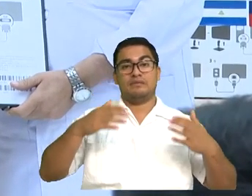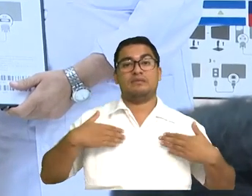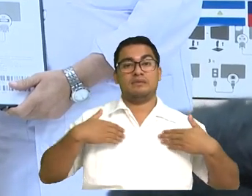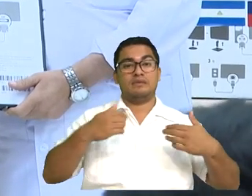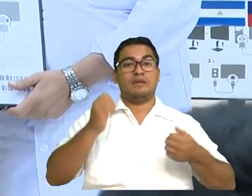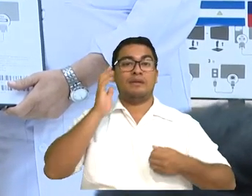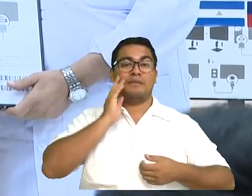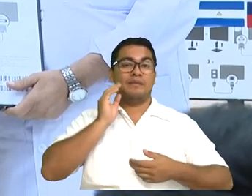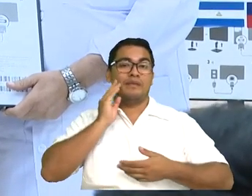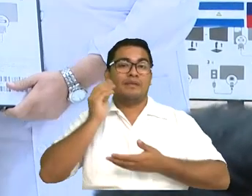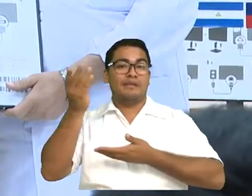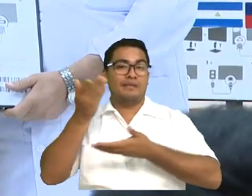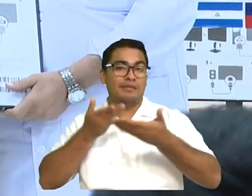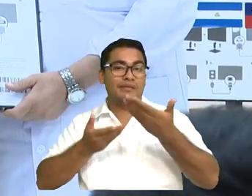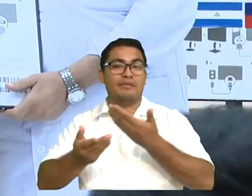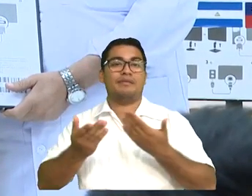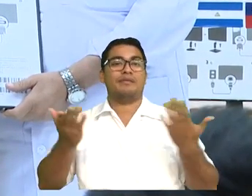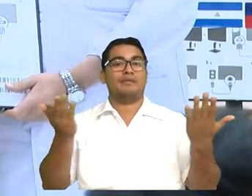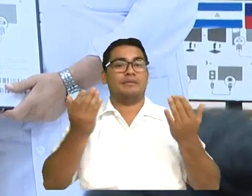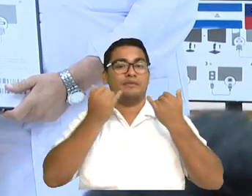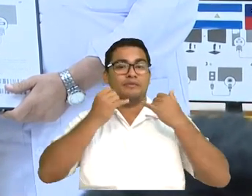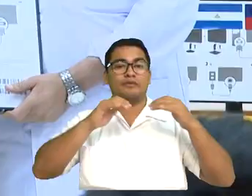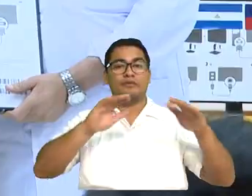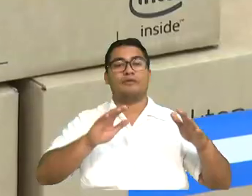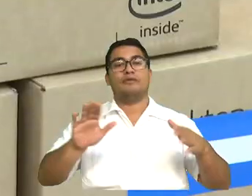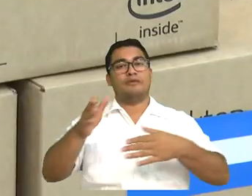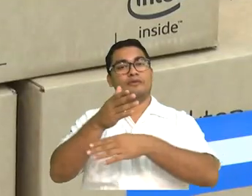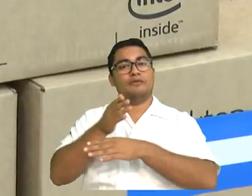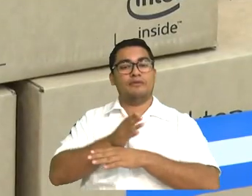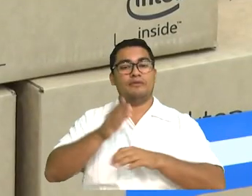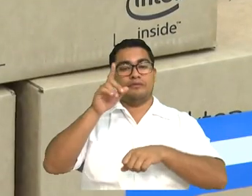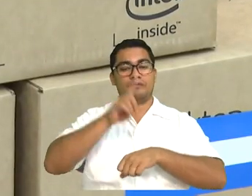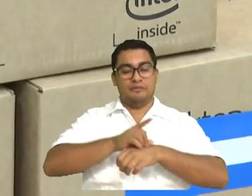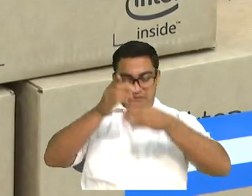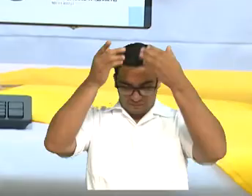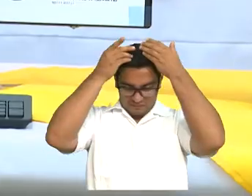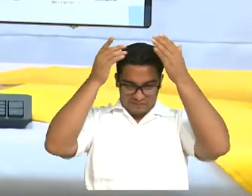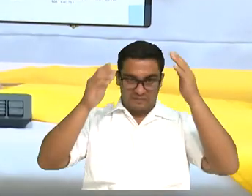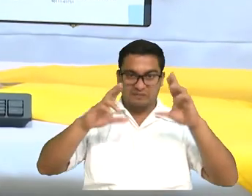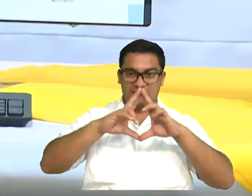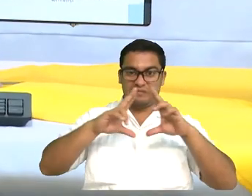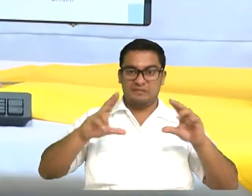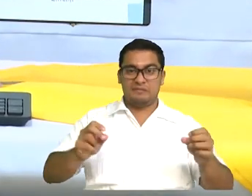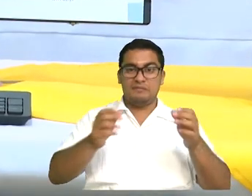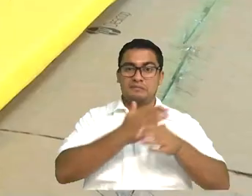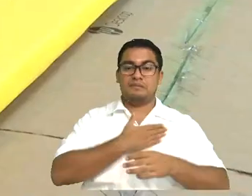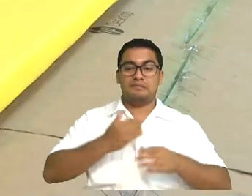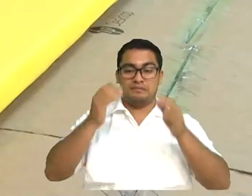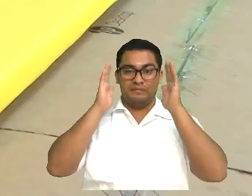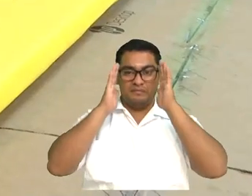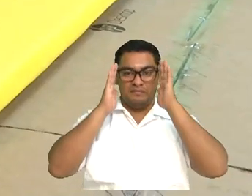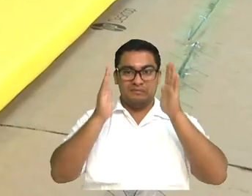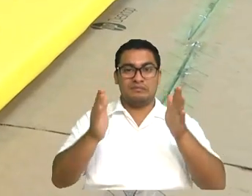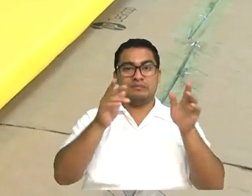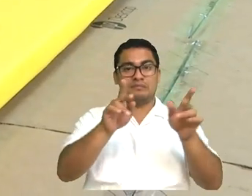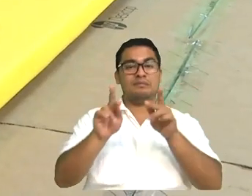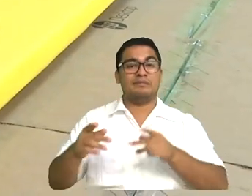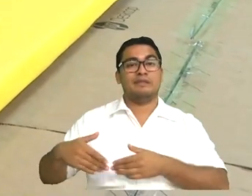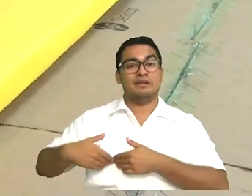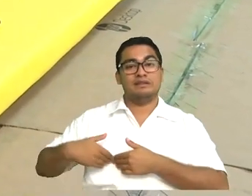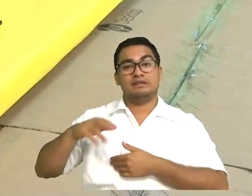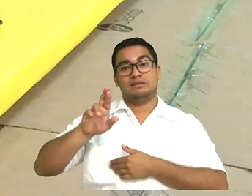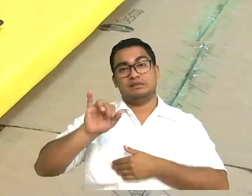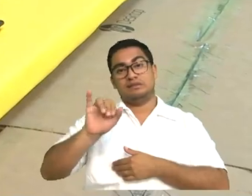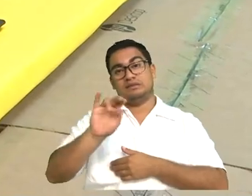de experiencias e información con nefrólogos y enfermeras nicaragüenses para mejorar la atención de pacientes con enfermedad renal